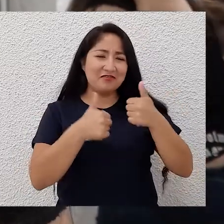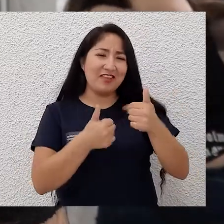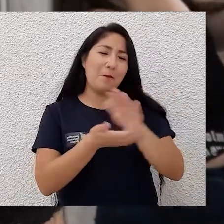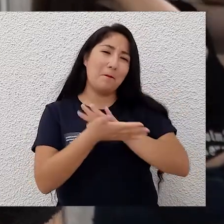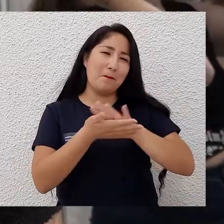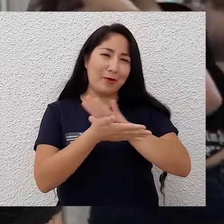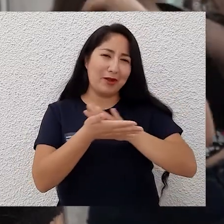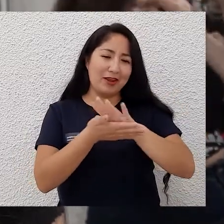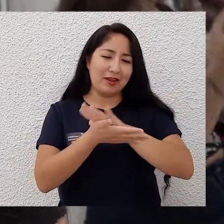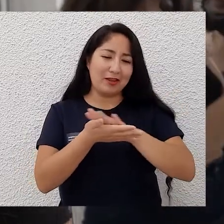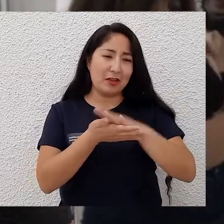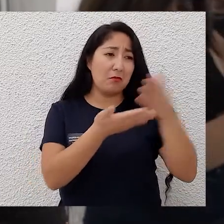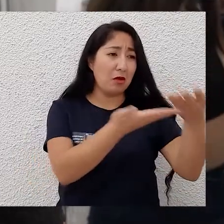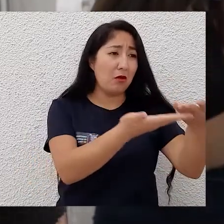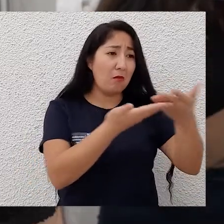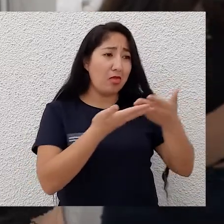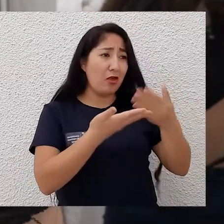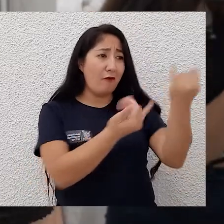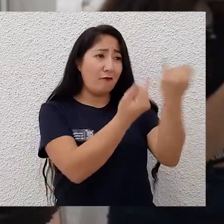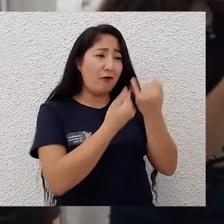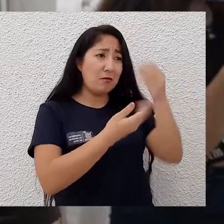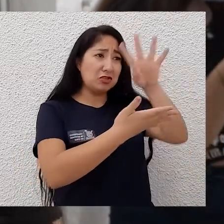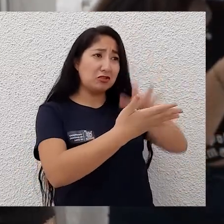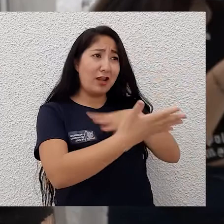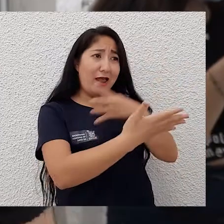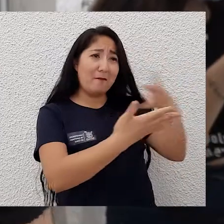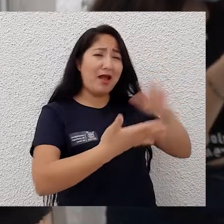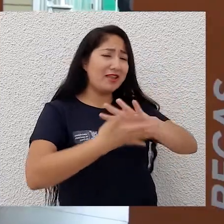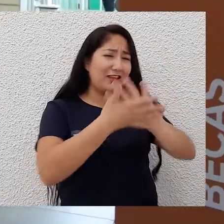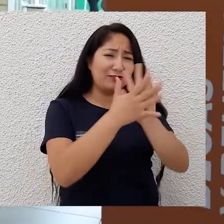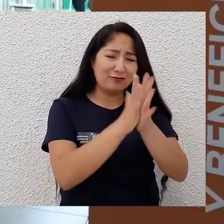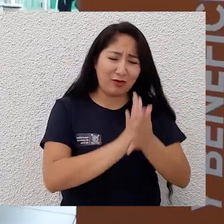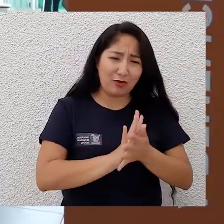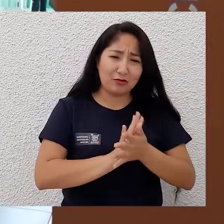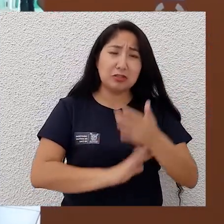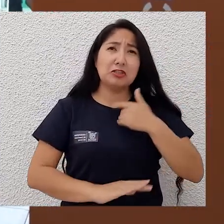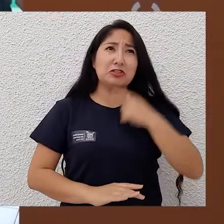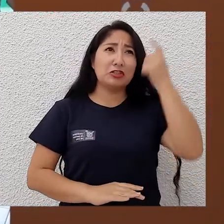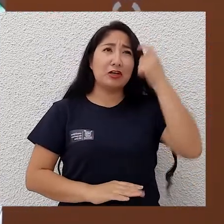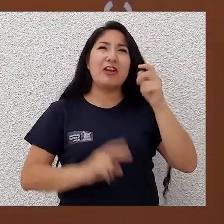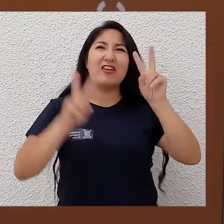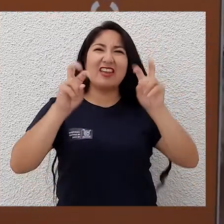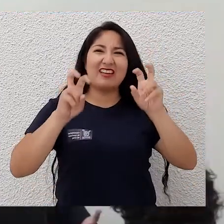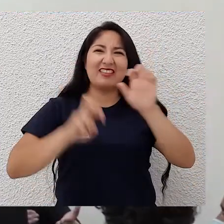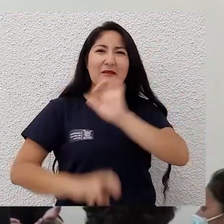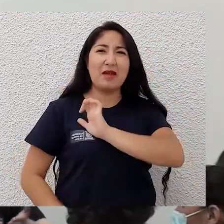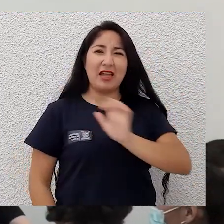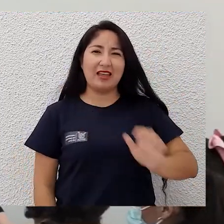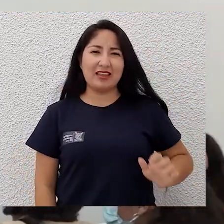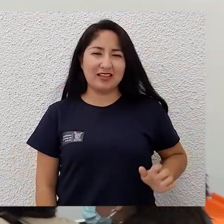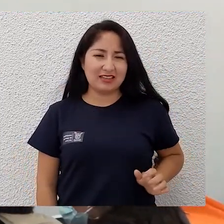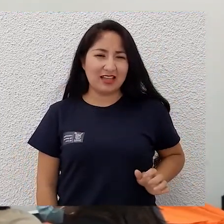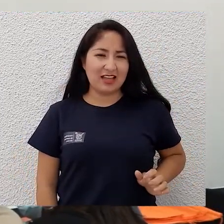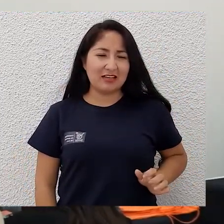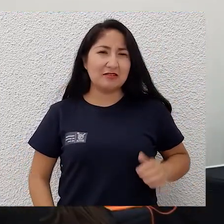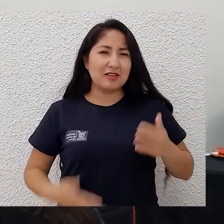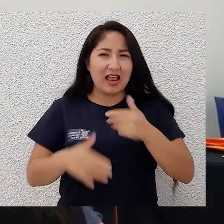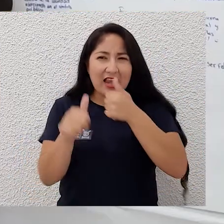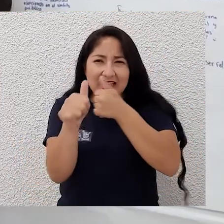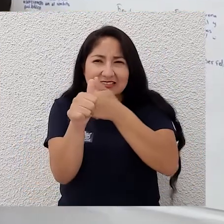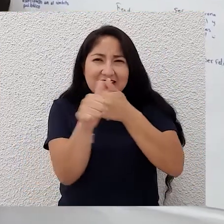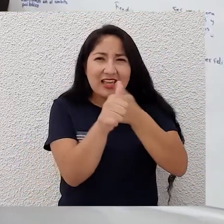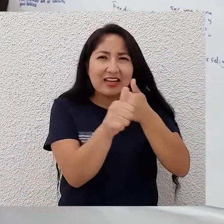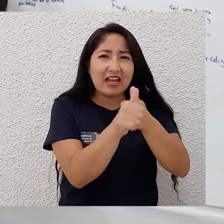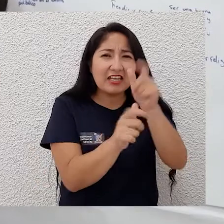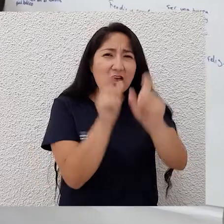para pasarme la malla y todo, entonces todo súper. Creo que el hecho de que sea estatal y como la